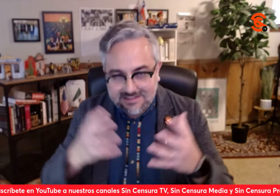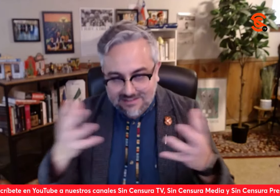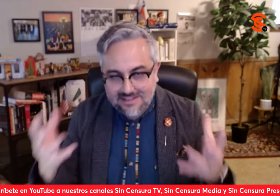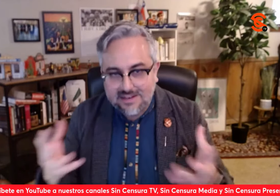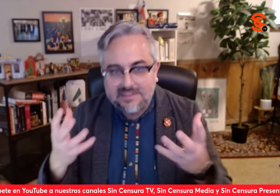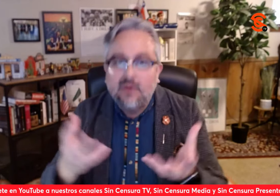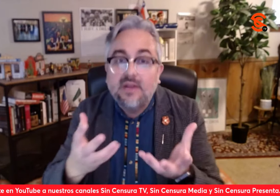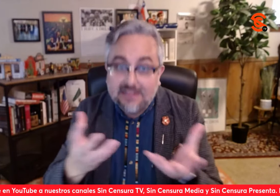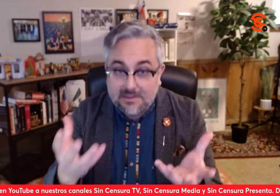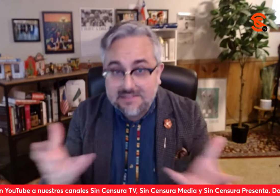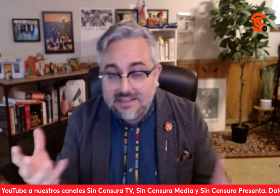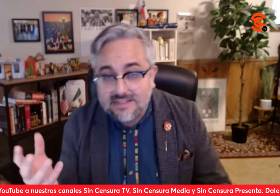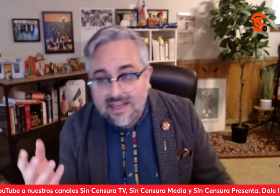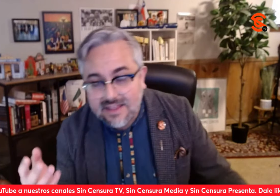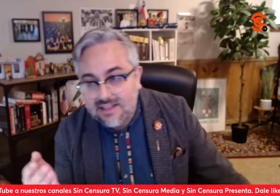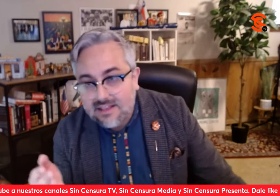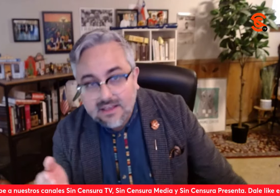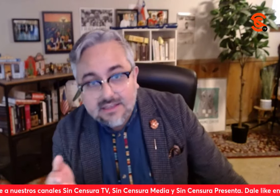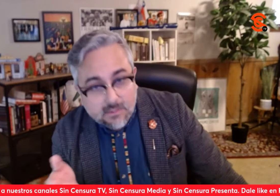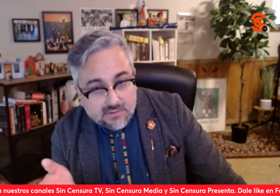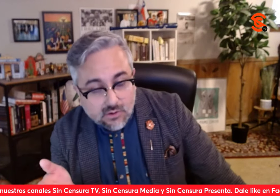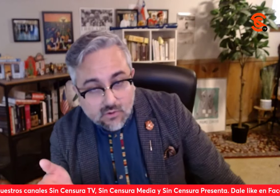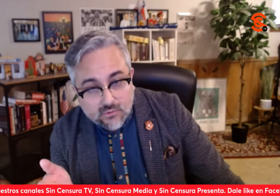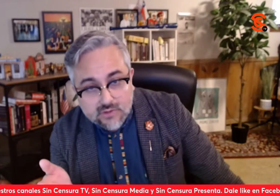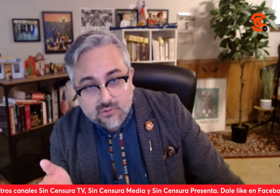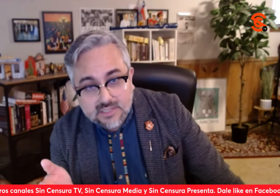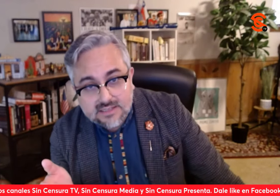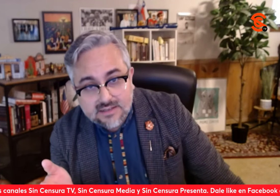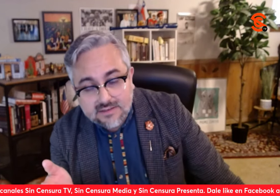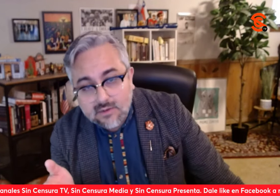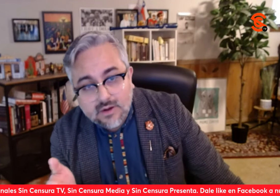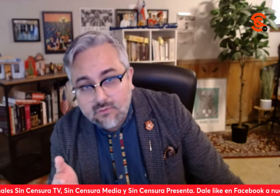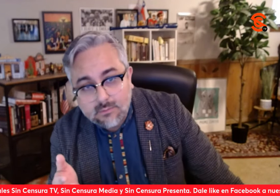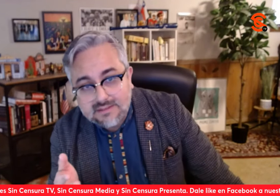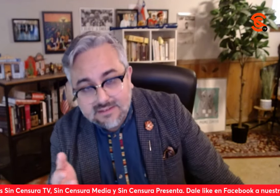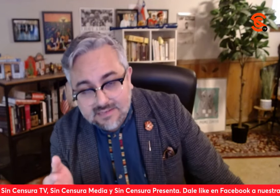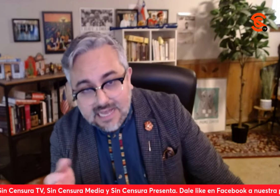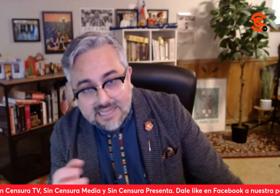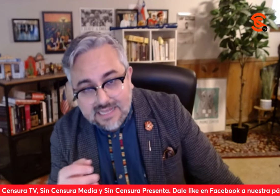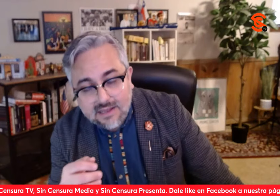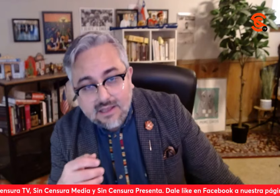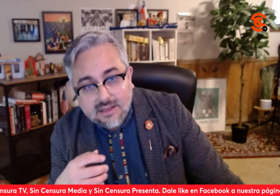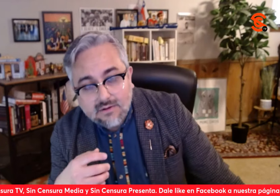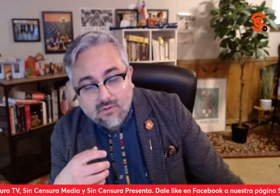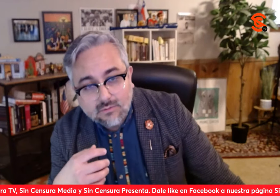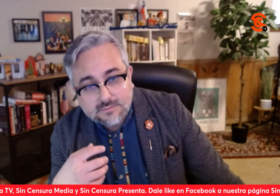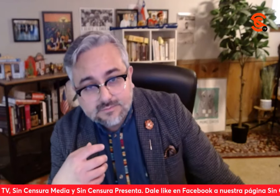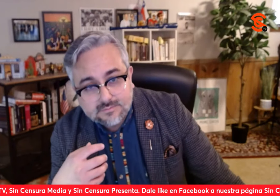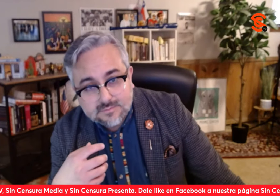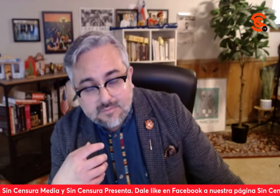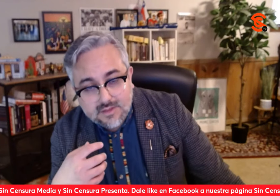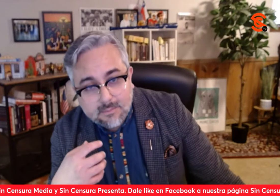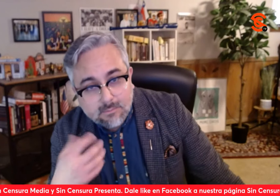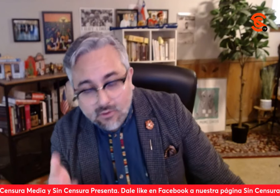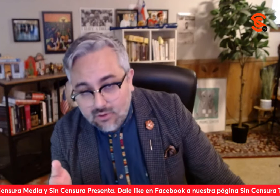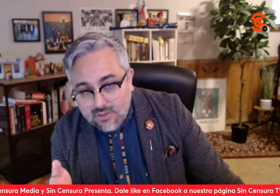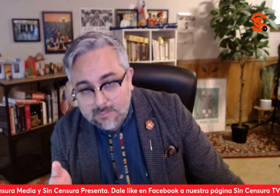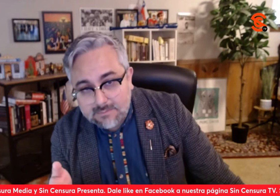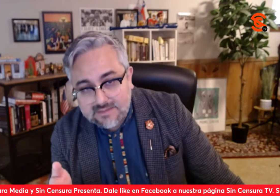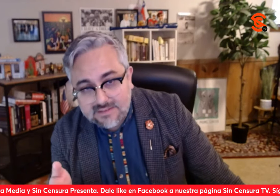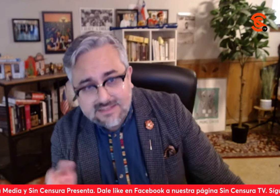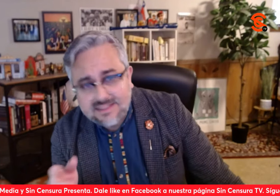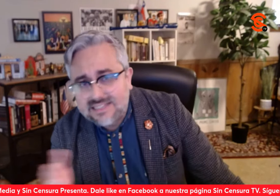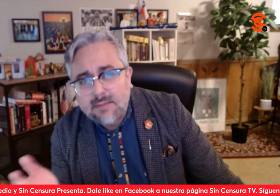importantes de esta entrevista una entrevista editada y debo decirlo con todas sus letras de ninguna forma sesgada o en pro